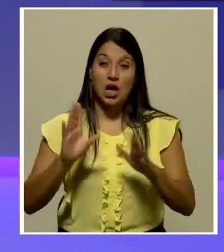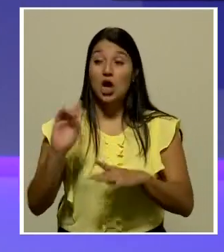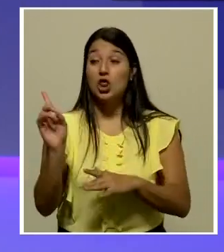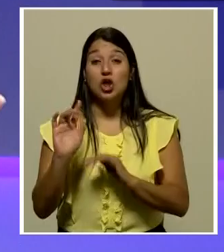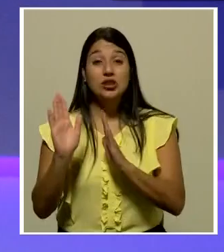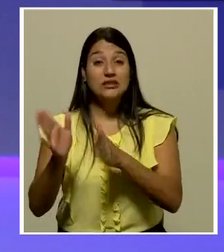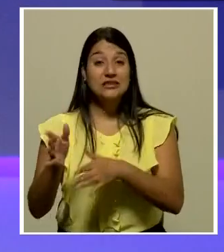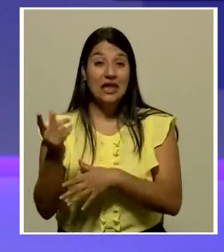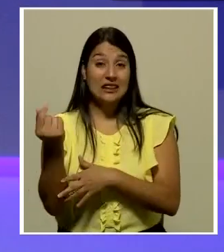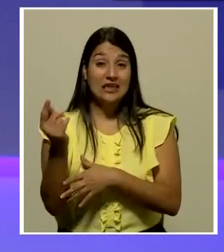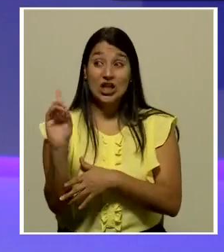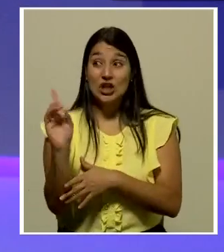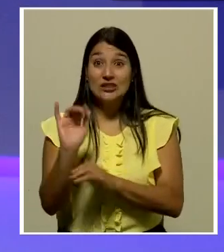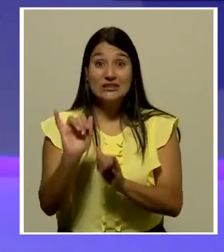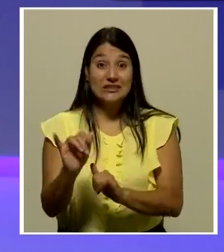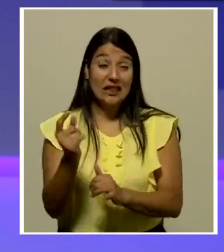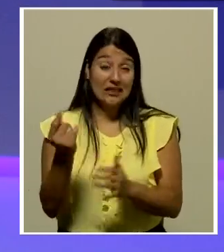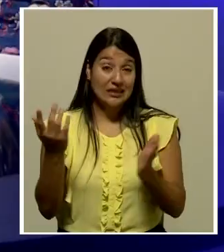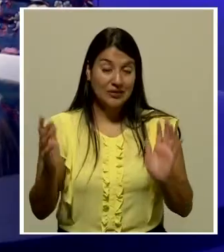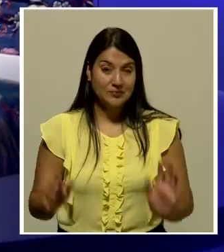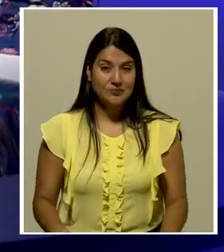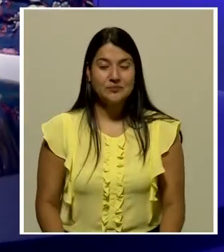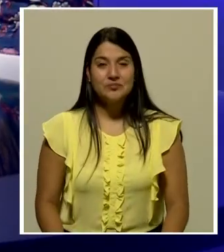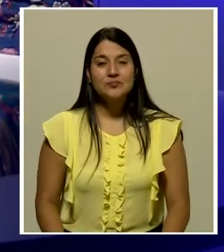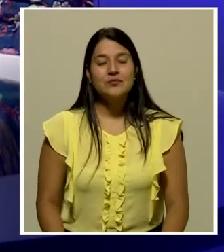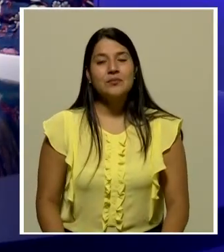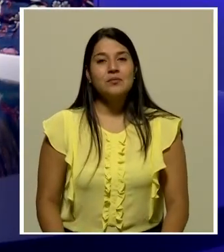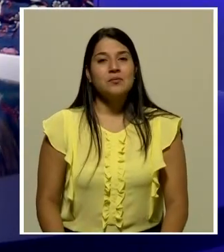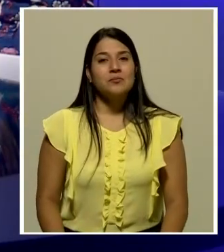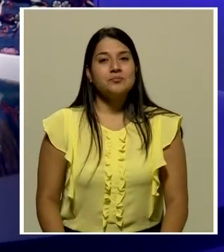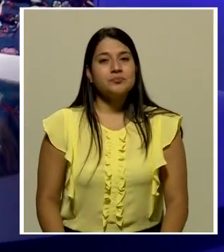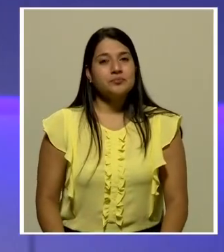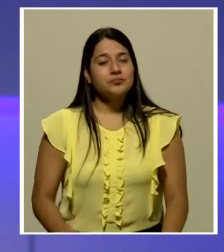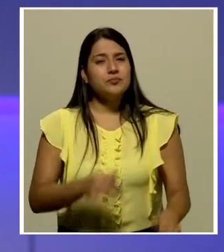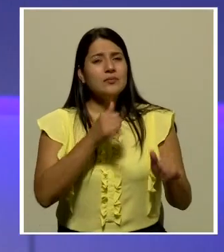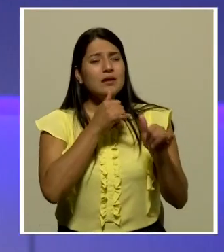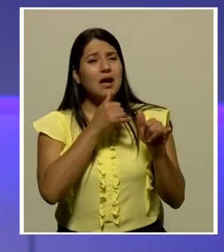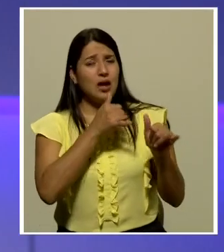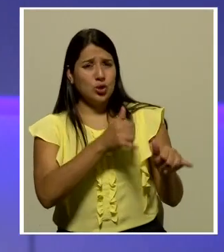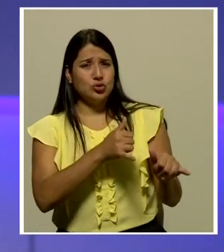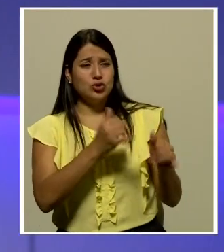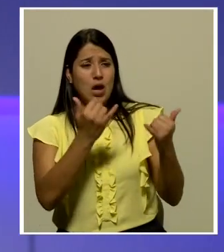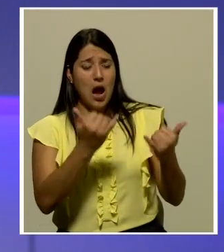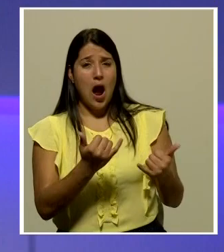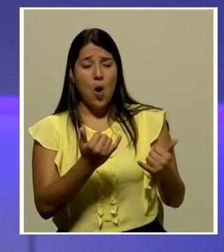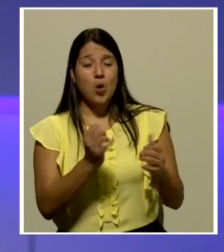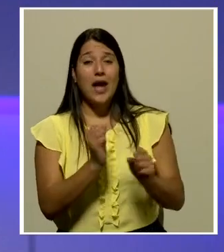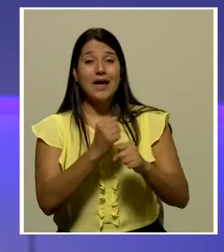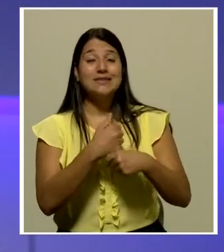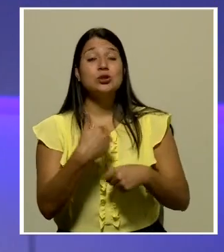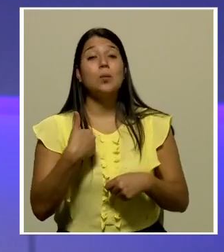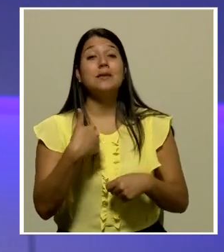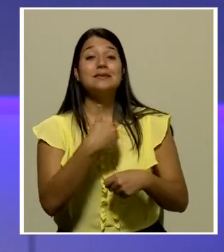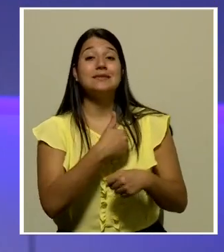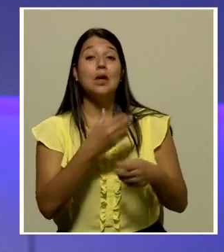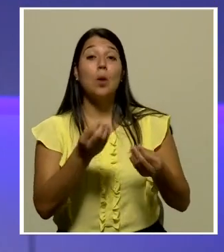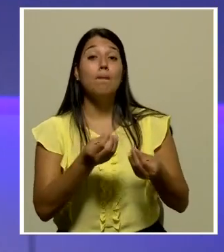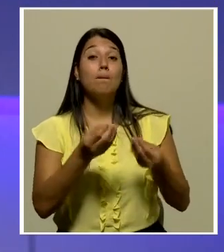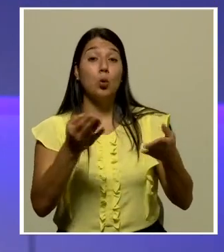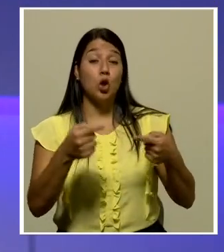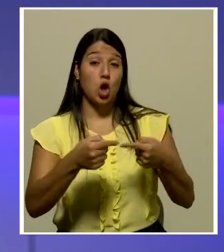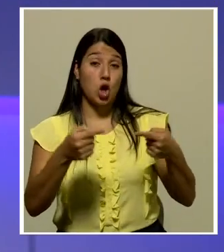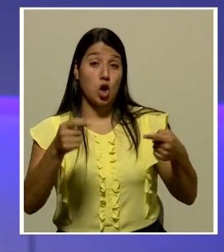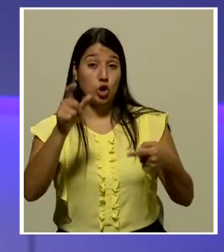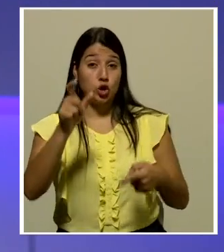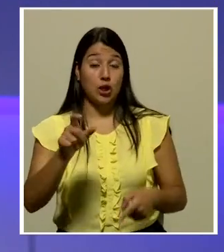está la plata. ¿Dónde está la plata? La acusación que ahora presenta el Ministerio Público en contra del ex